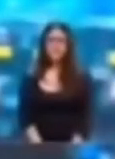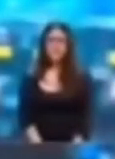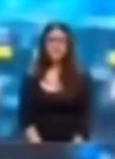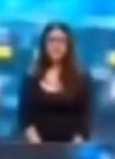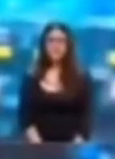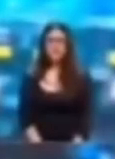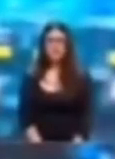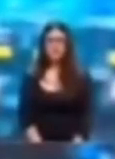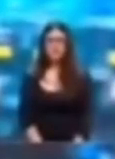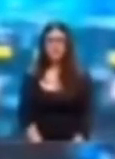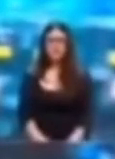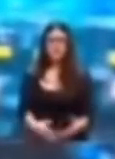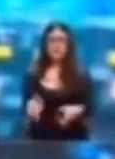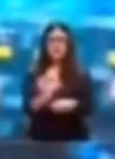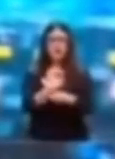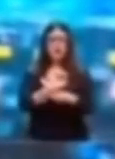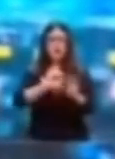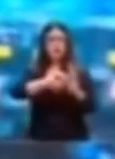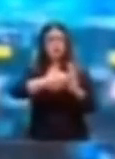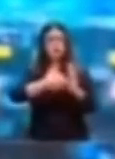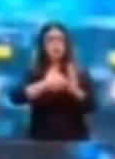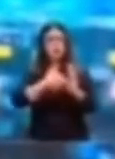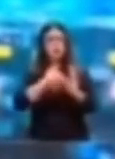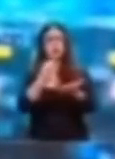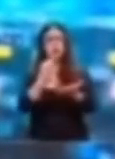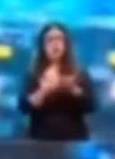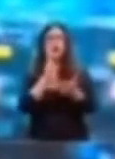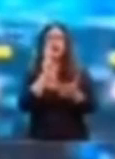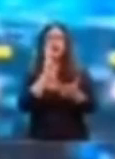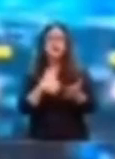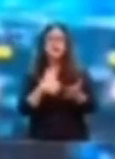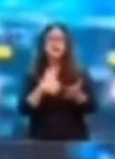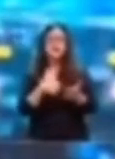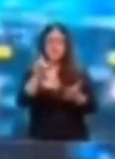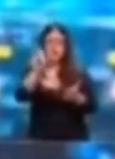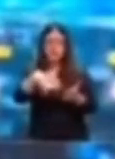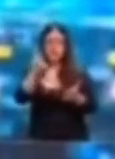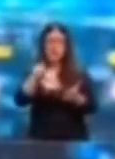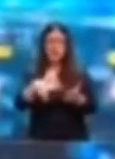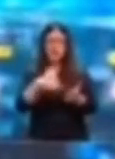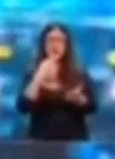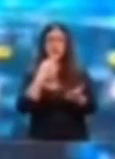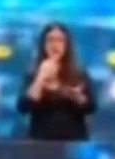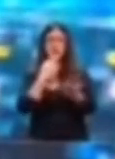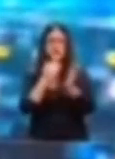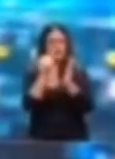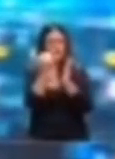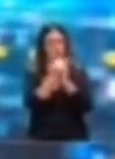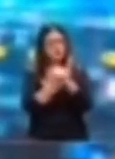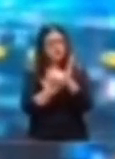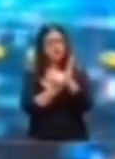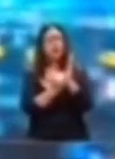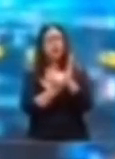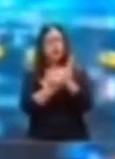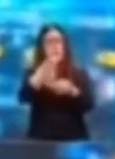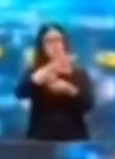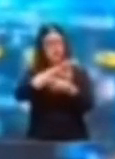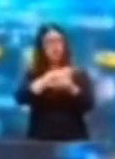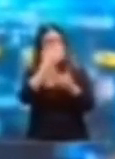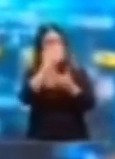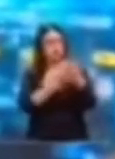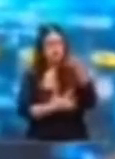abrir su auto pagar sin tarjetas o tener su historial médico y personal en la palma de su mano ya es una posibilidad real